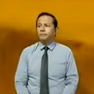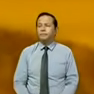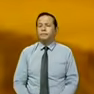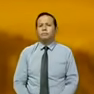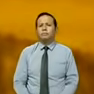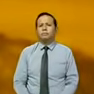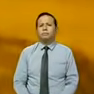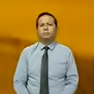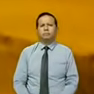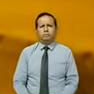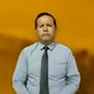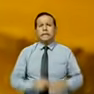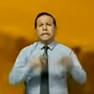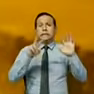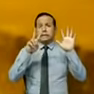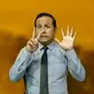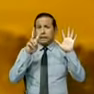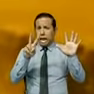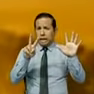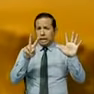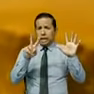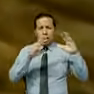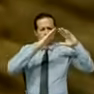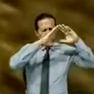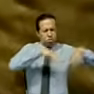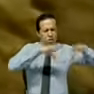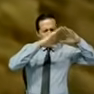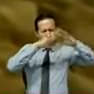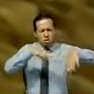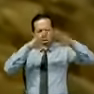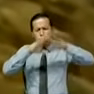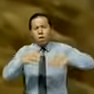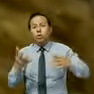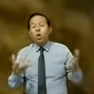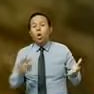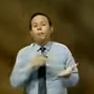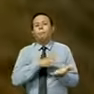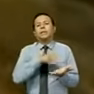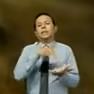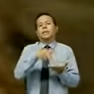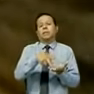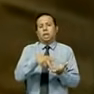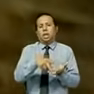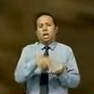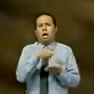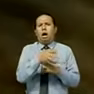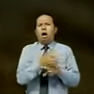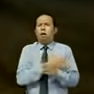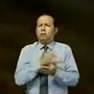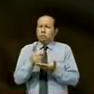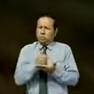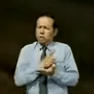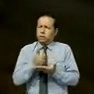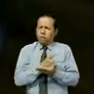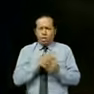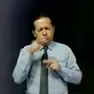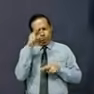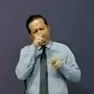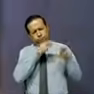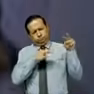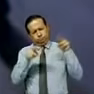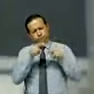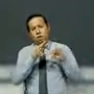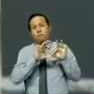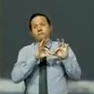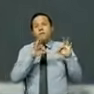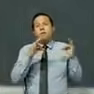7 de los 8 allanamientos se realizaron en el sector de San Antonio de Pichincha. Varias semanas de investigaciones determinaron la aparición de un presunto clan